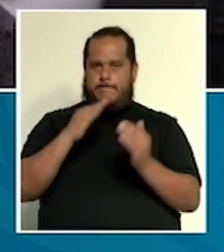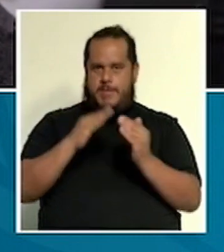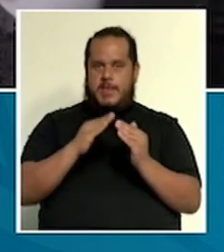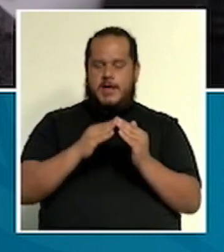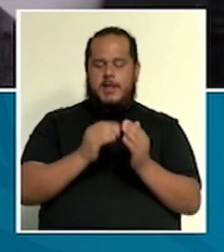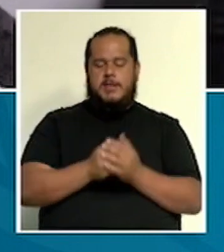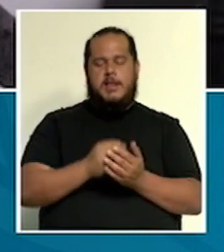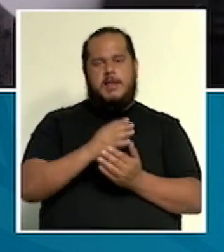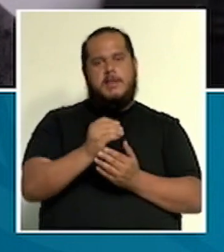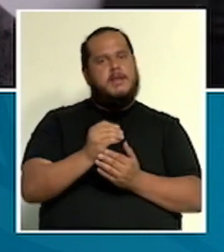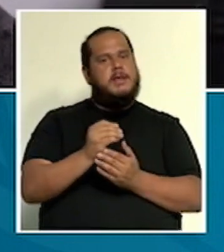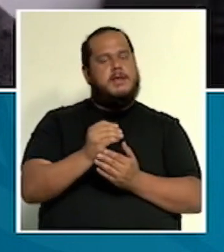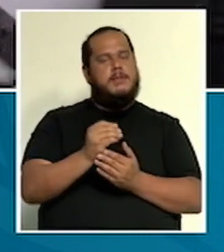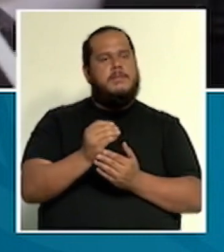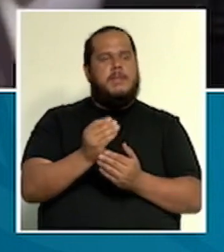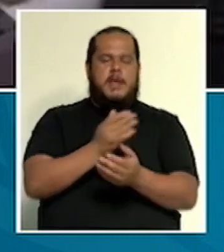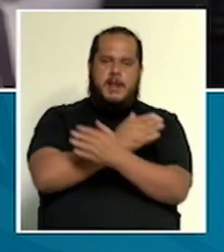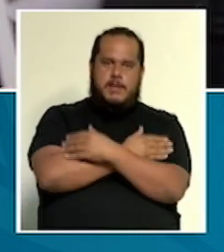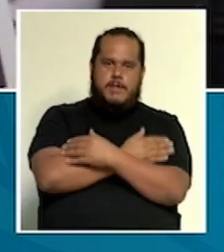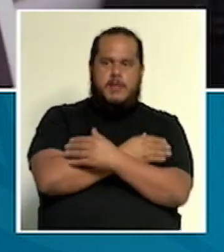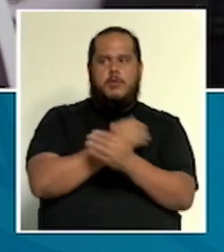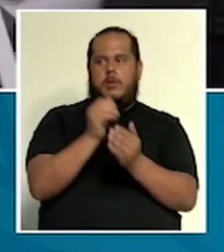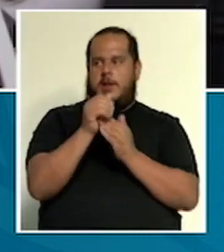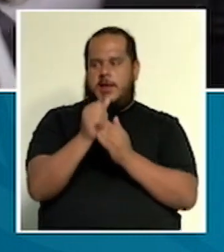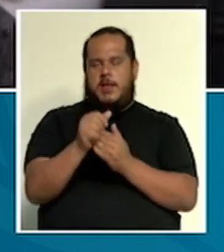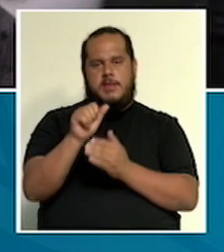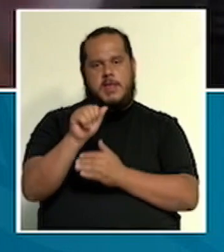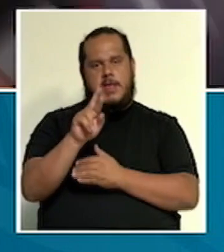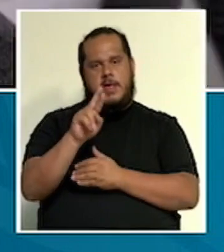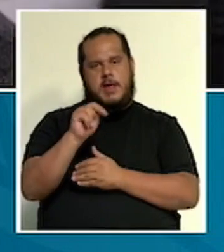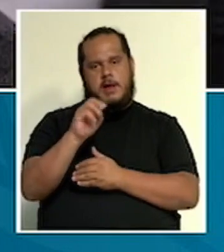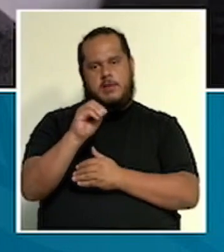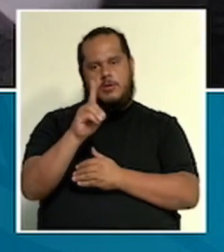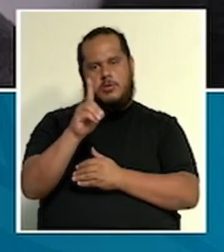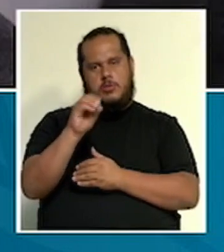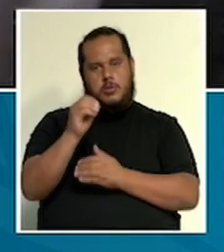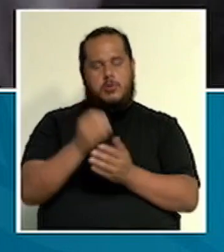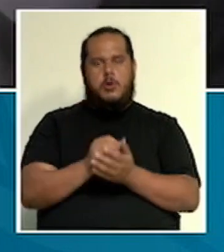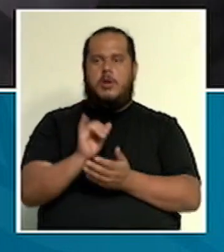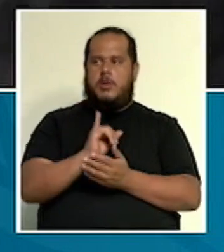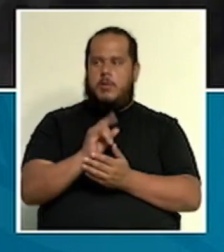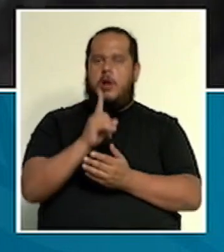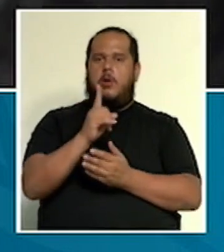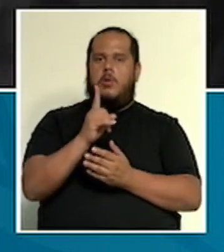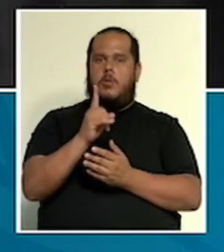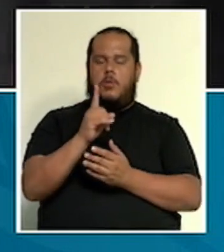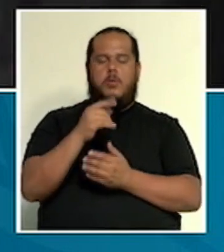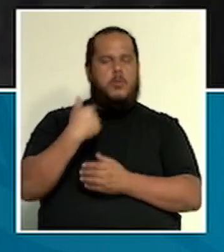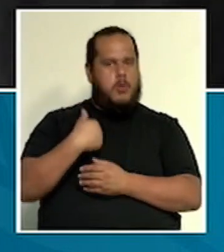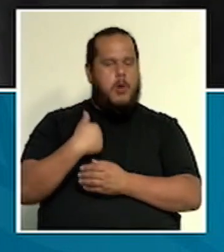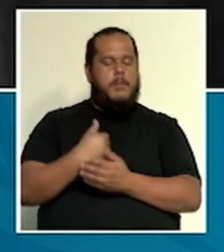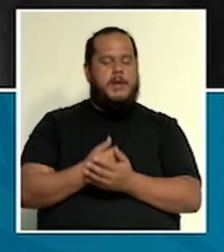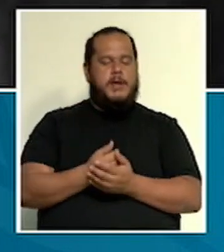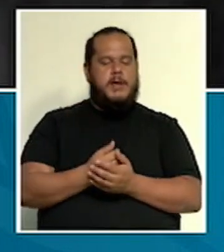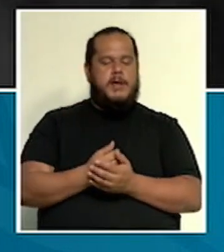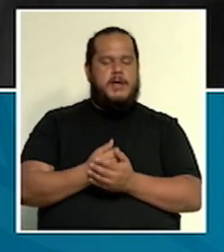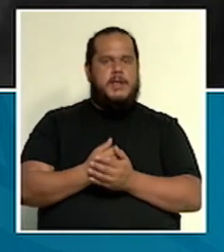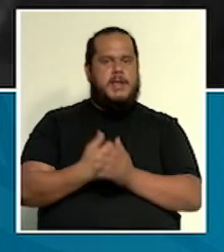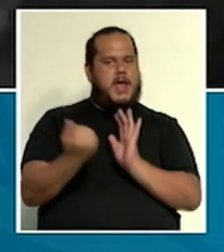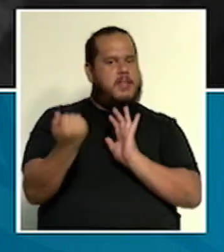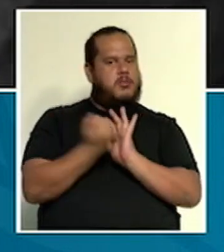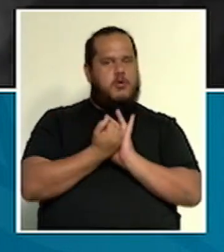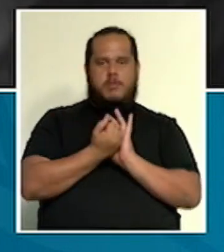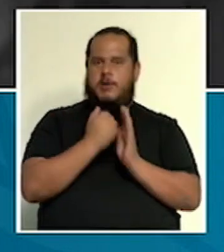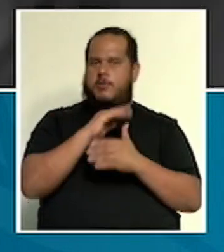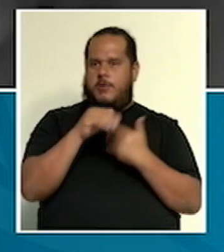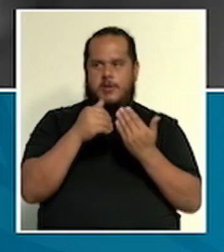y en el afecto y la guía de don Arnoldo también una figura que nos marcó como